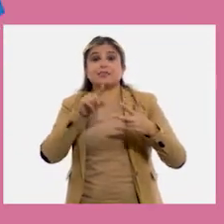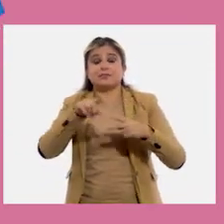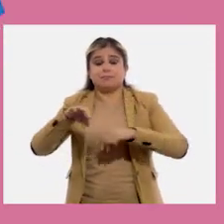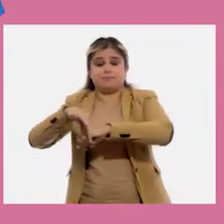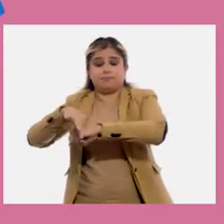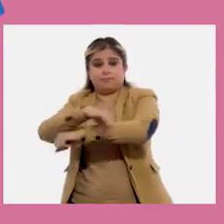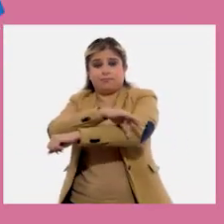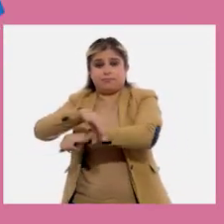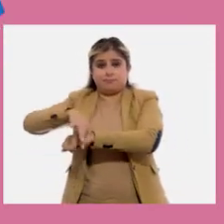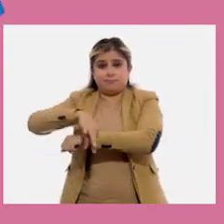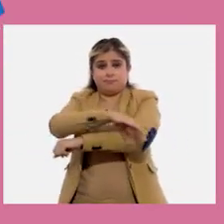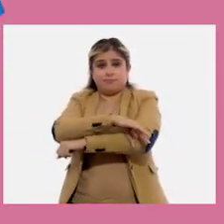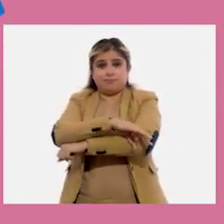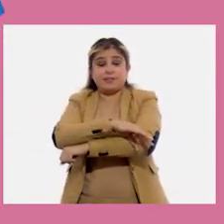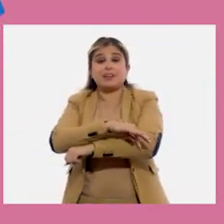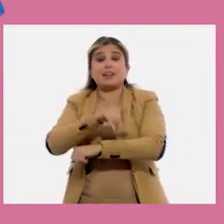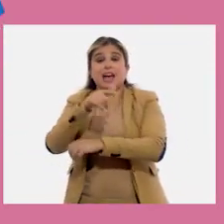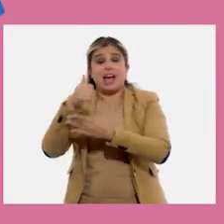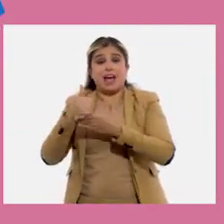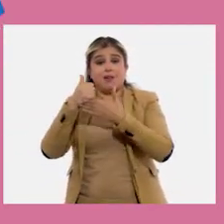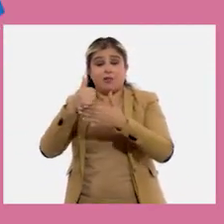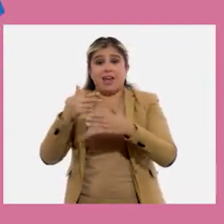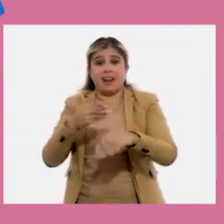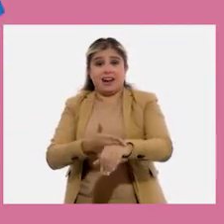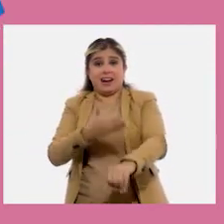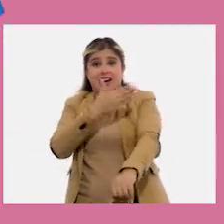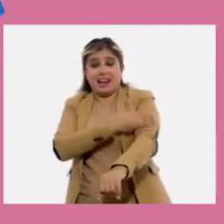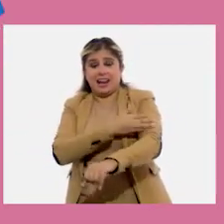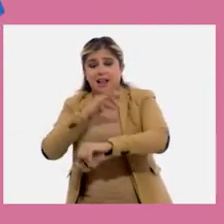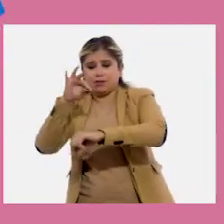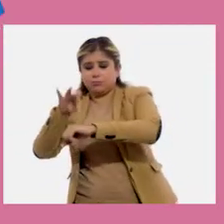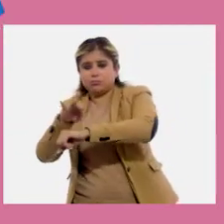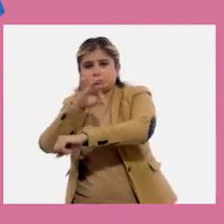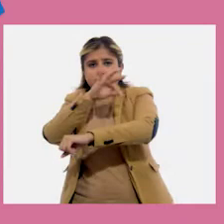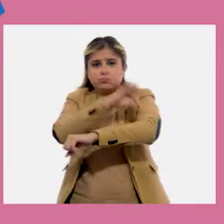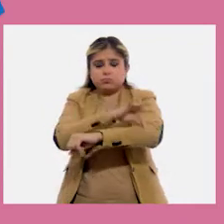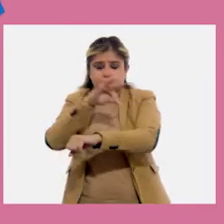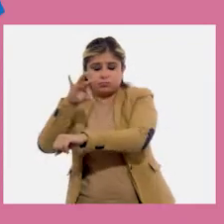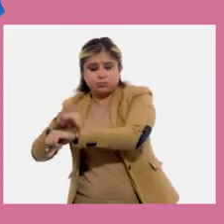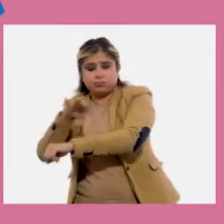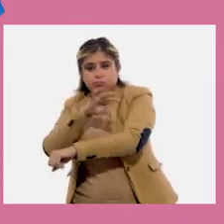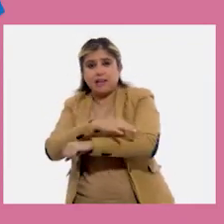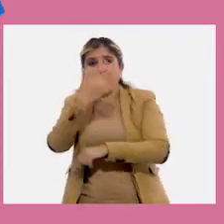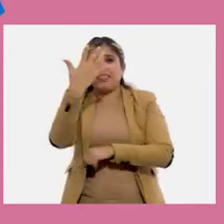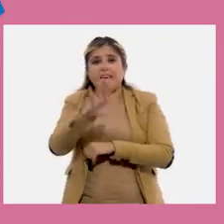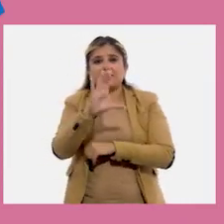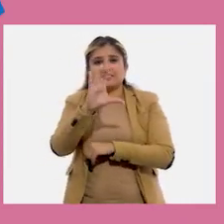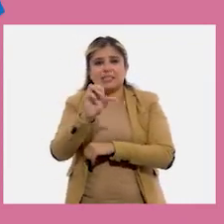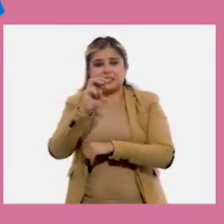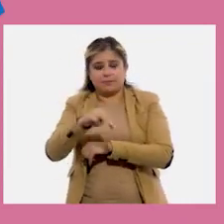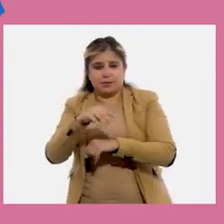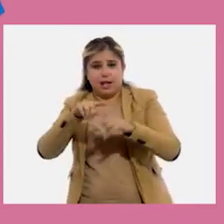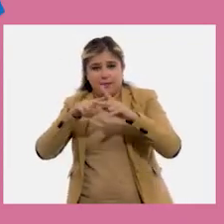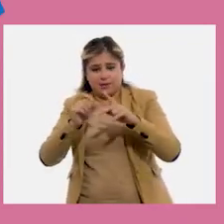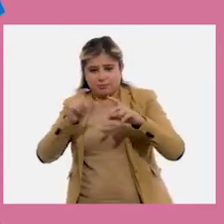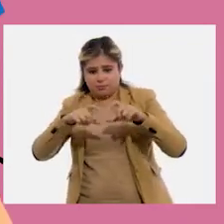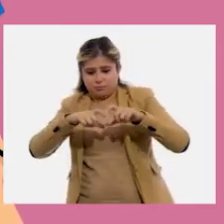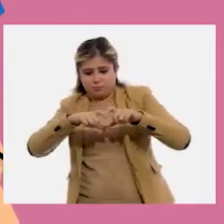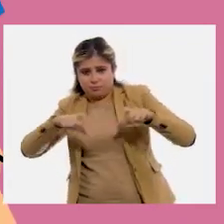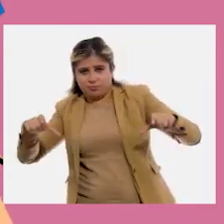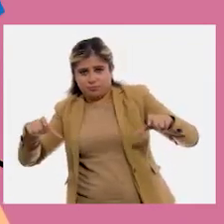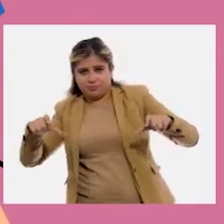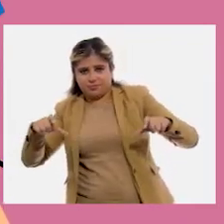el plumón o la pluma y con ayuda de la regla 10 centímetros de largo, partiendo de abajo hacia